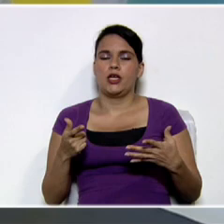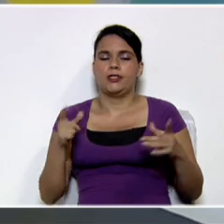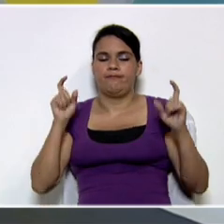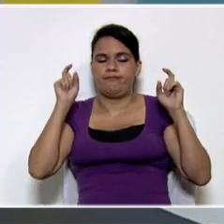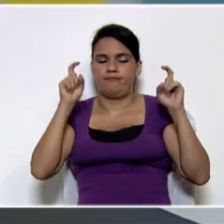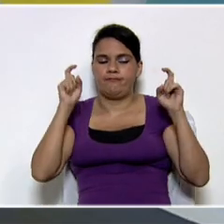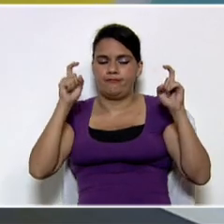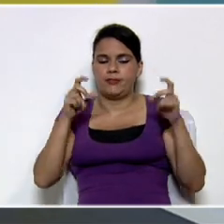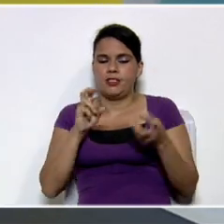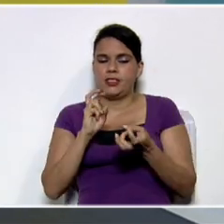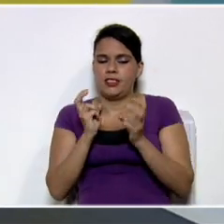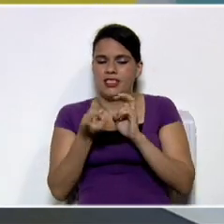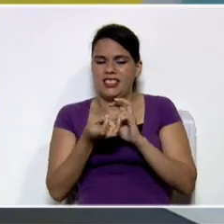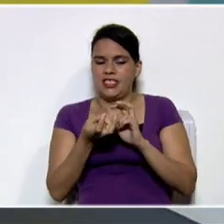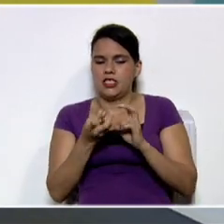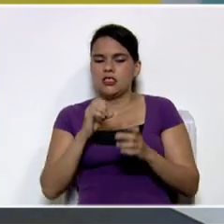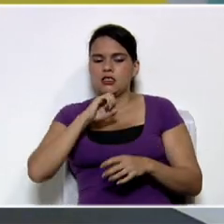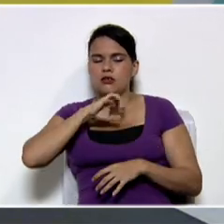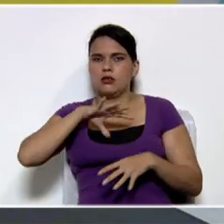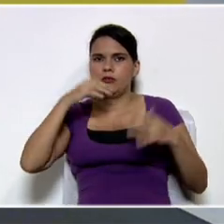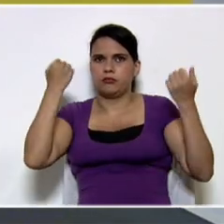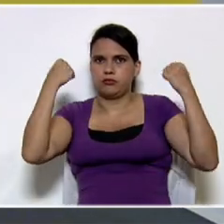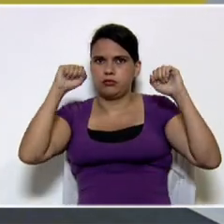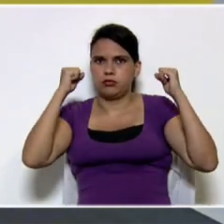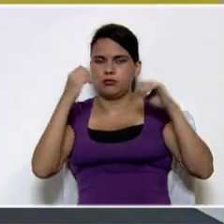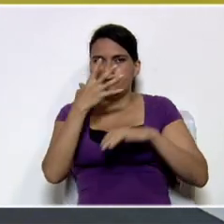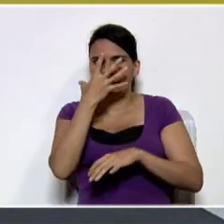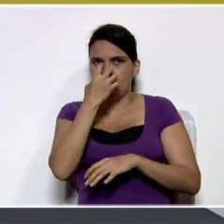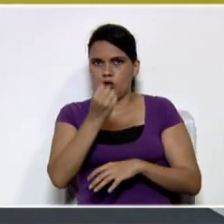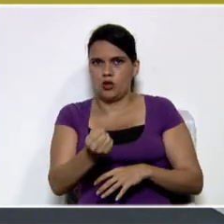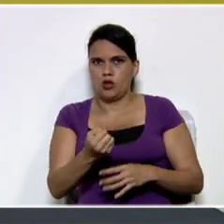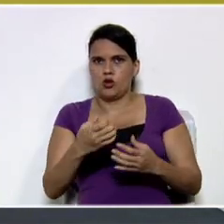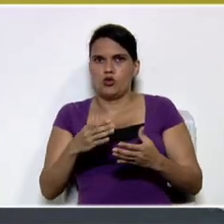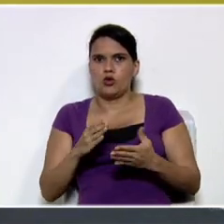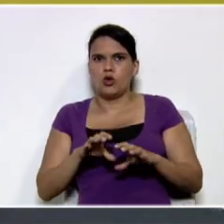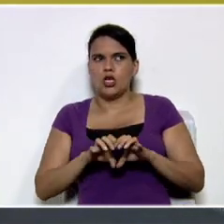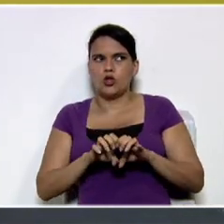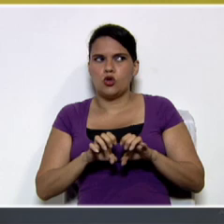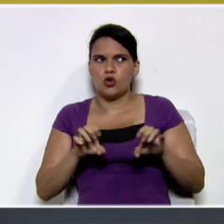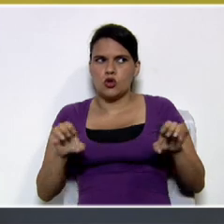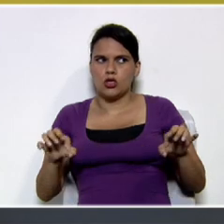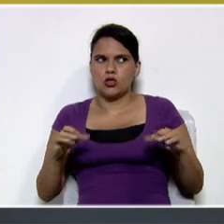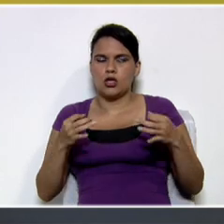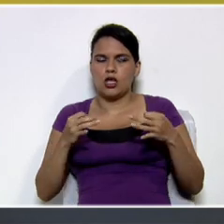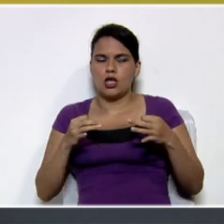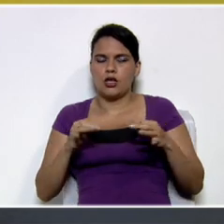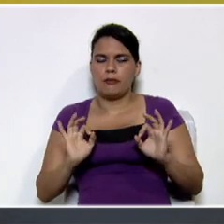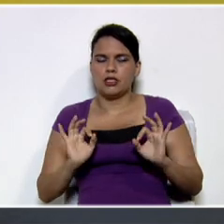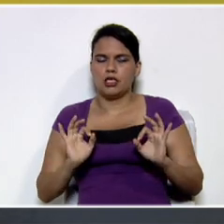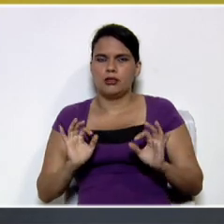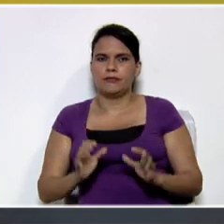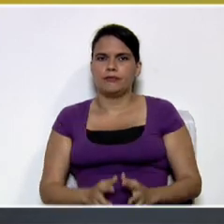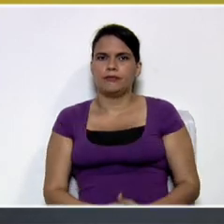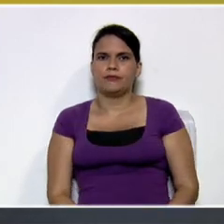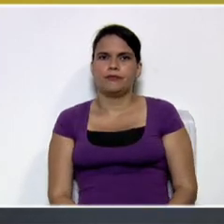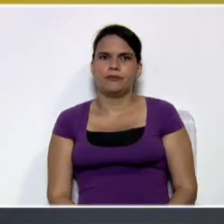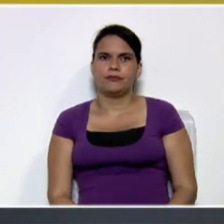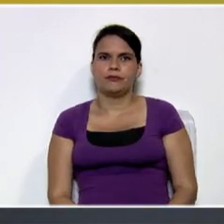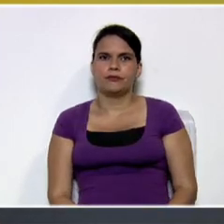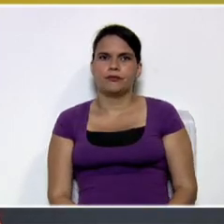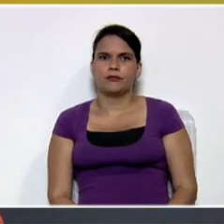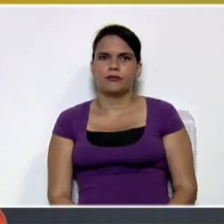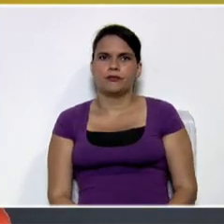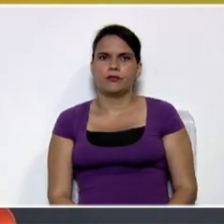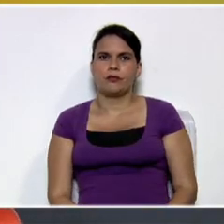teóricos prácticos sean asimilados por nuestros estudiantes con necesidades educativas especiales y o discapacidad. Por